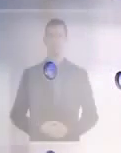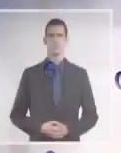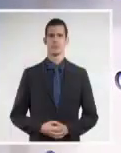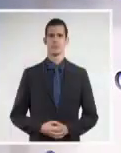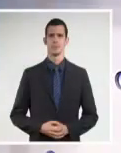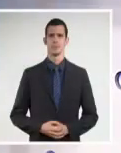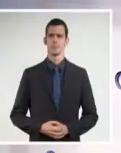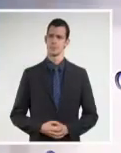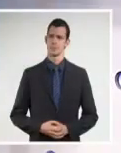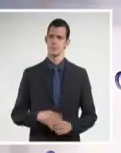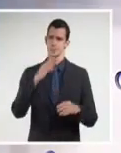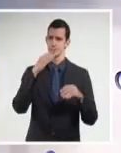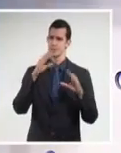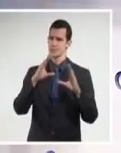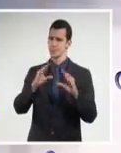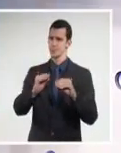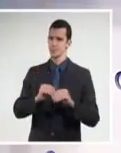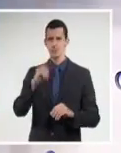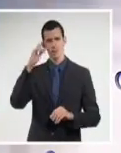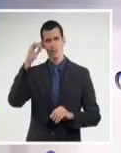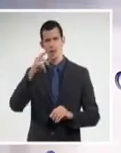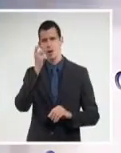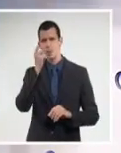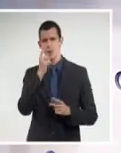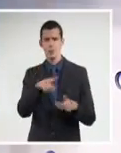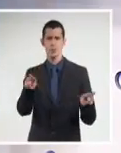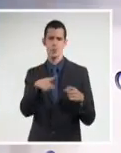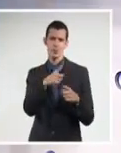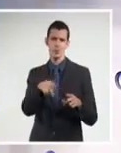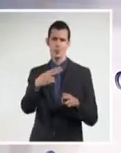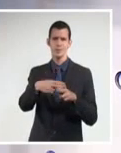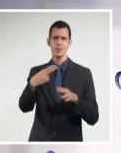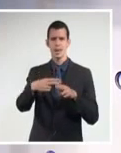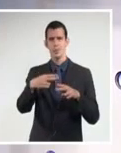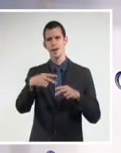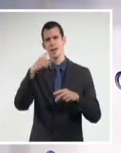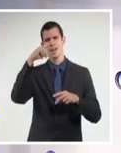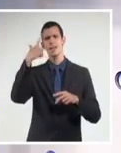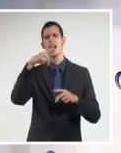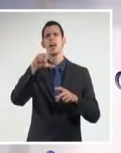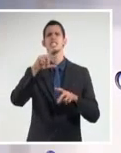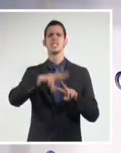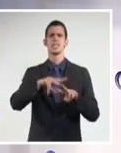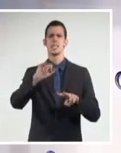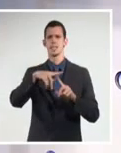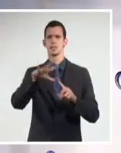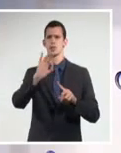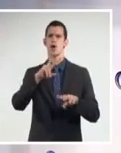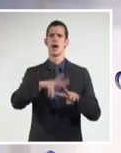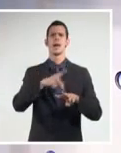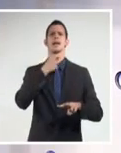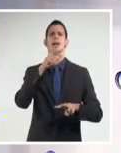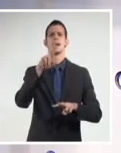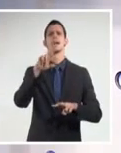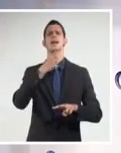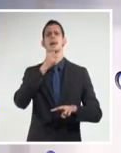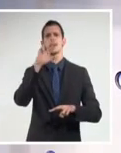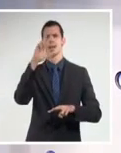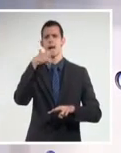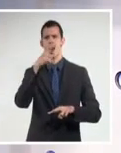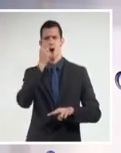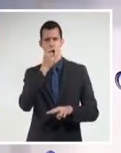buenas noches el músico cubano radicado en eeuu una chico de herrera entregó un donativo al conservatorio amadeo roldán durante